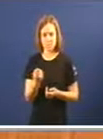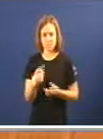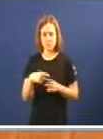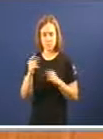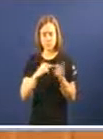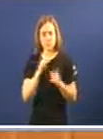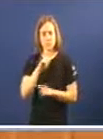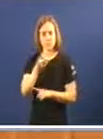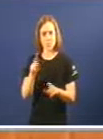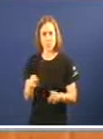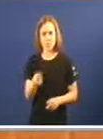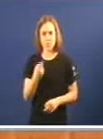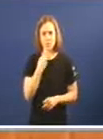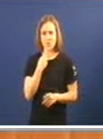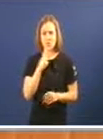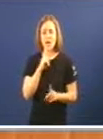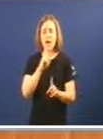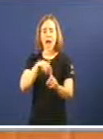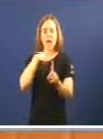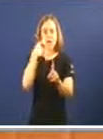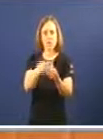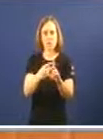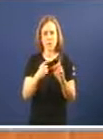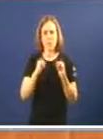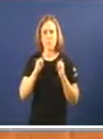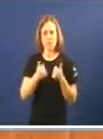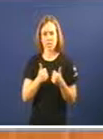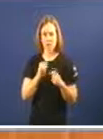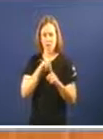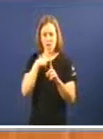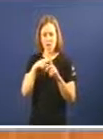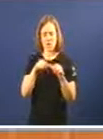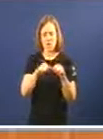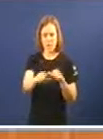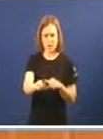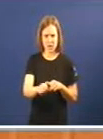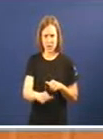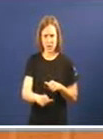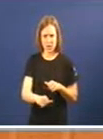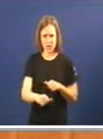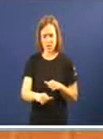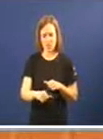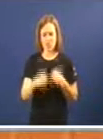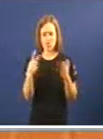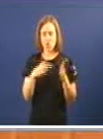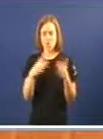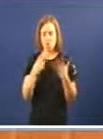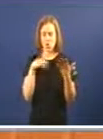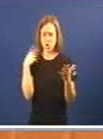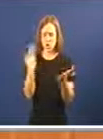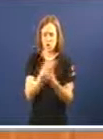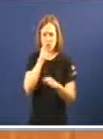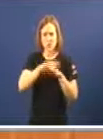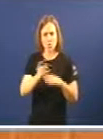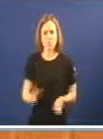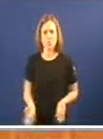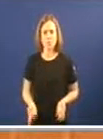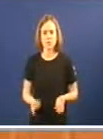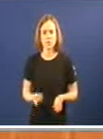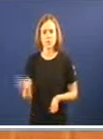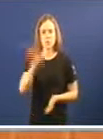a partir de eso ano que vén cuando están incumpliendo los acuerdos de 2008 es sinceramente un